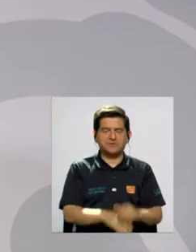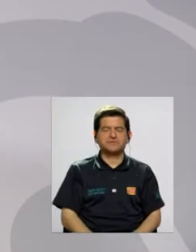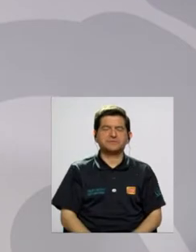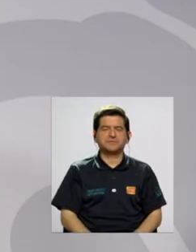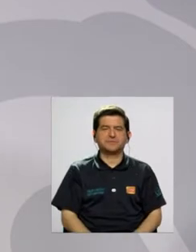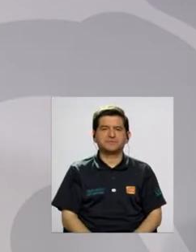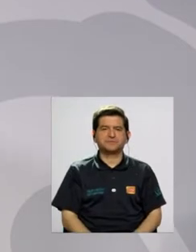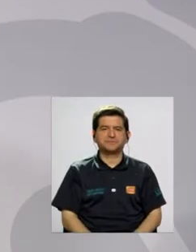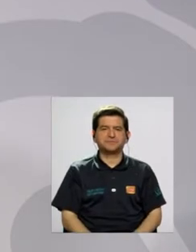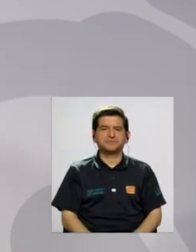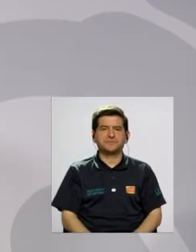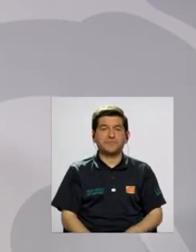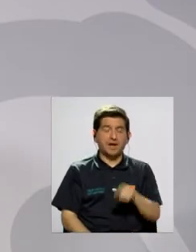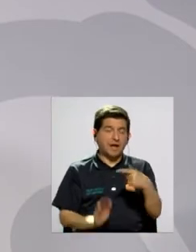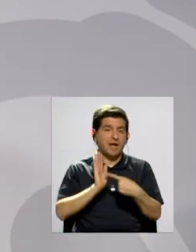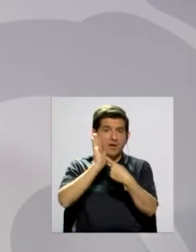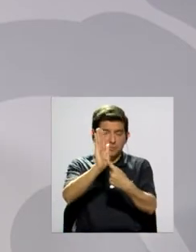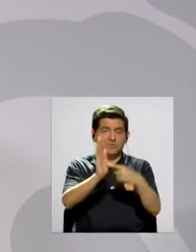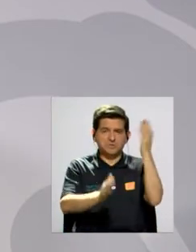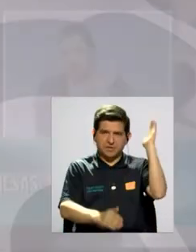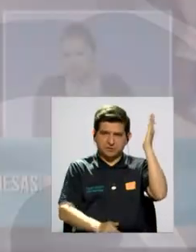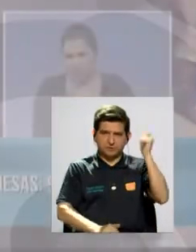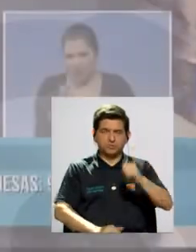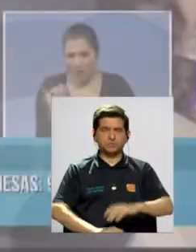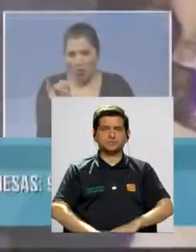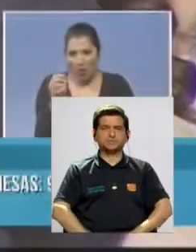SINART, que nos va a presentar ese discurso.